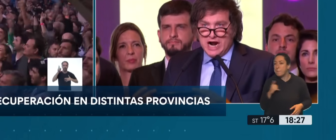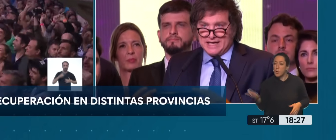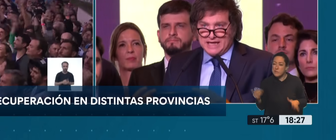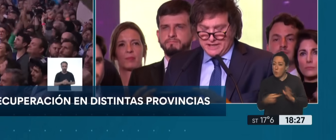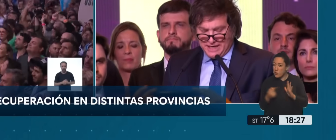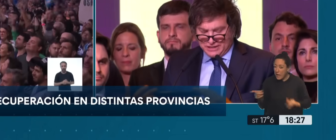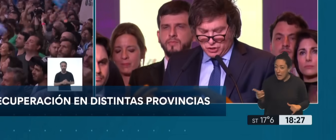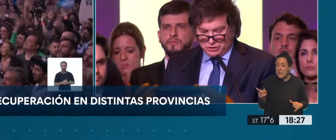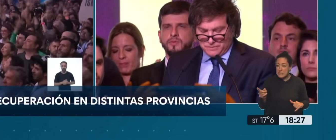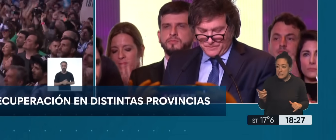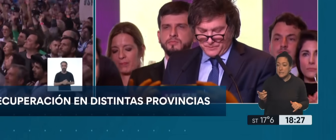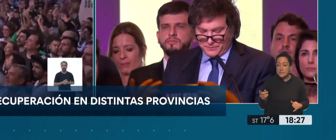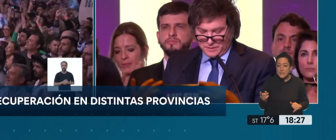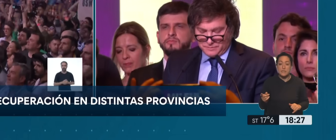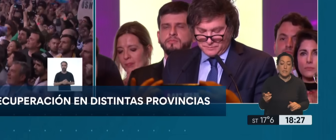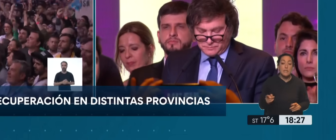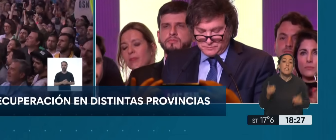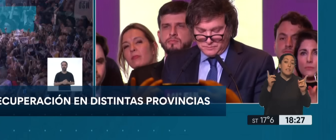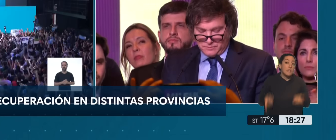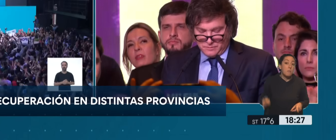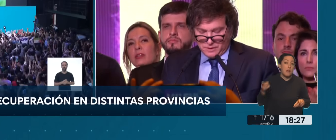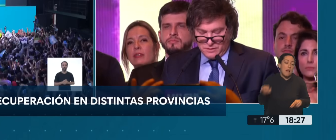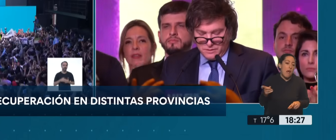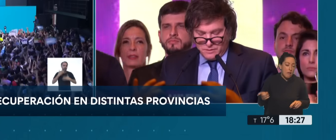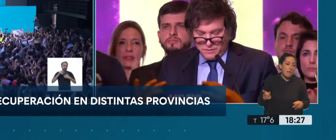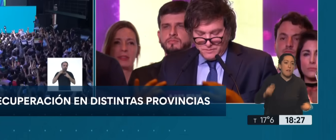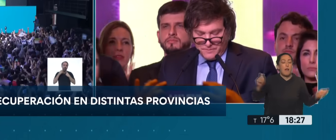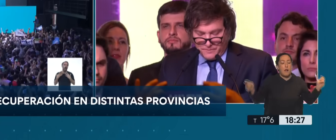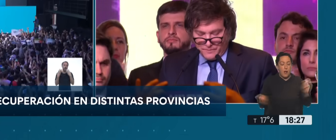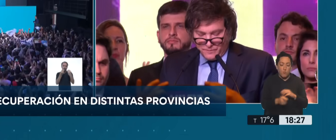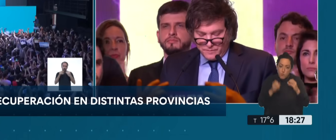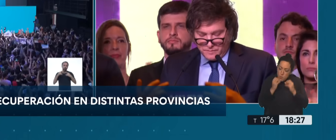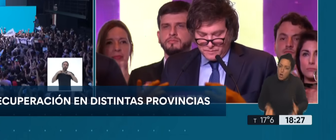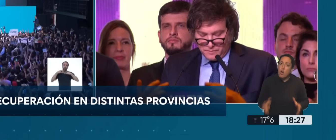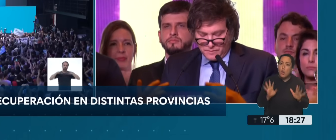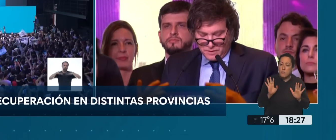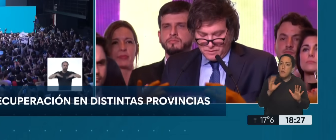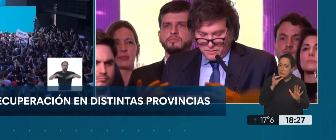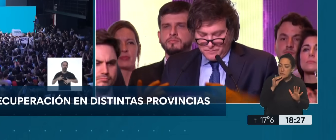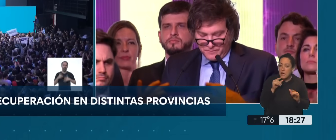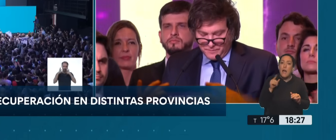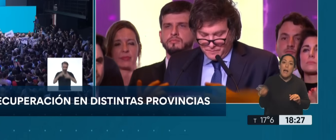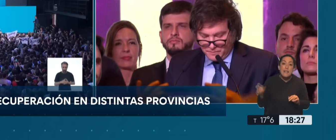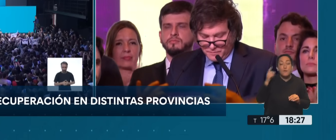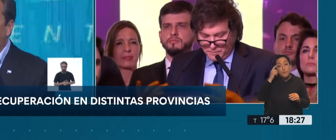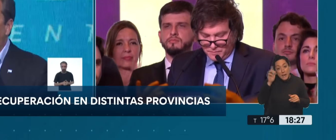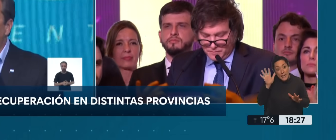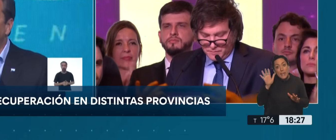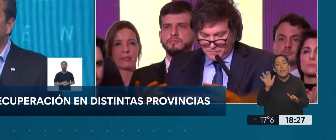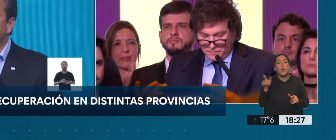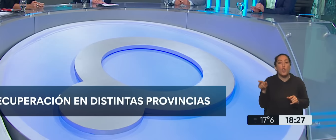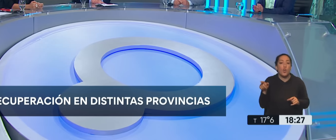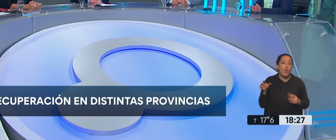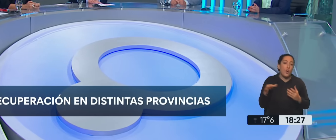ese 44. La provincia de Buenos Aires también tuvo una remontada fenomenal. Creo que ahí hubo, además de por